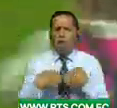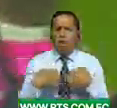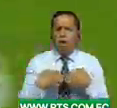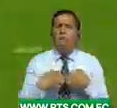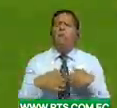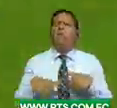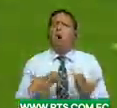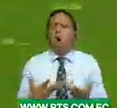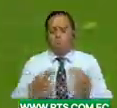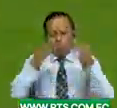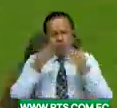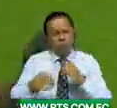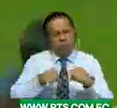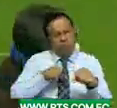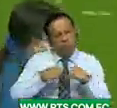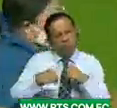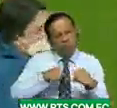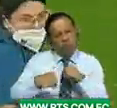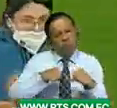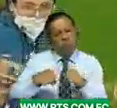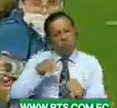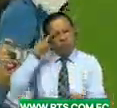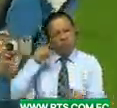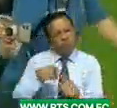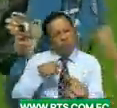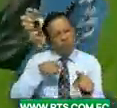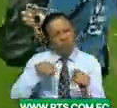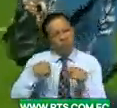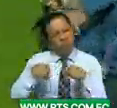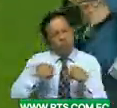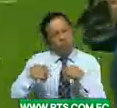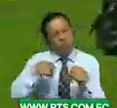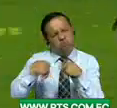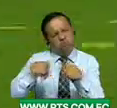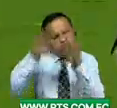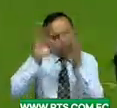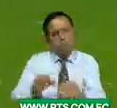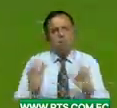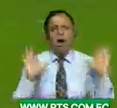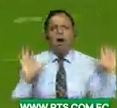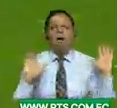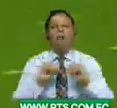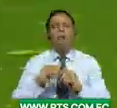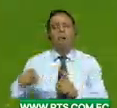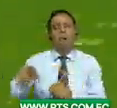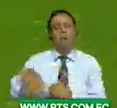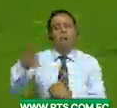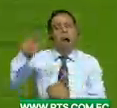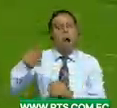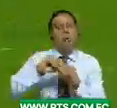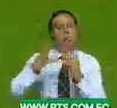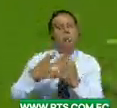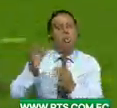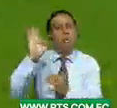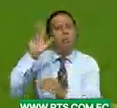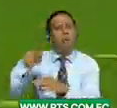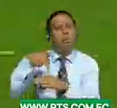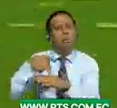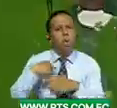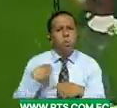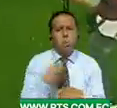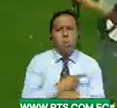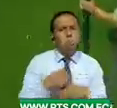hoy lo demostró. Vinimos acá en casa, tratamos de jugar ante una de las mejores selecciones del mundo. Bueno, creo que un empate muy bueno, nos merecemos